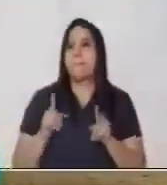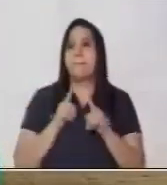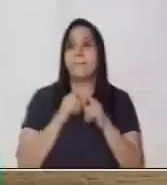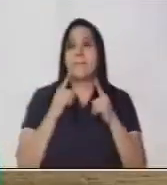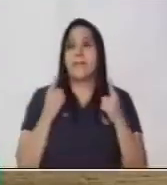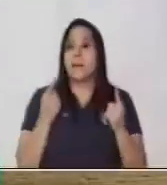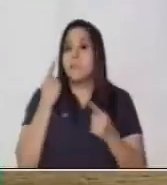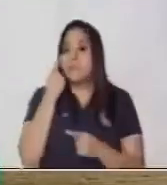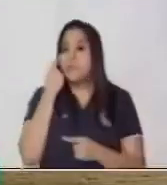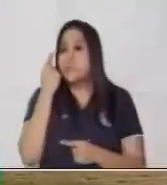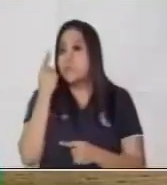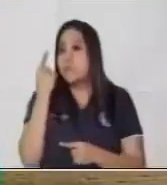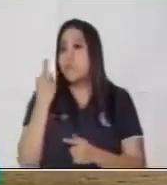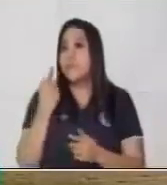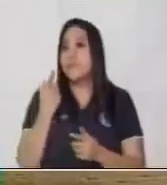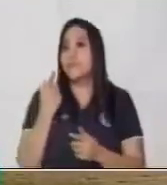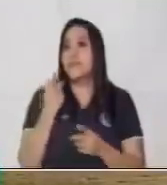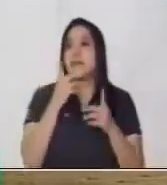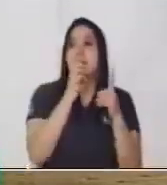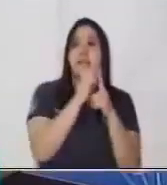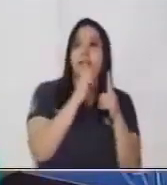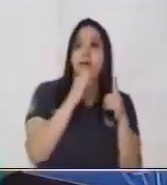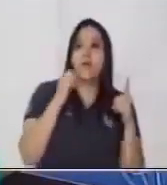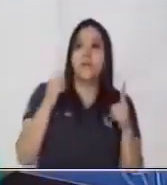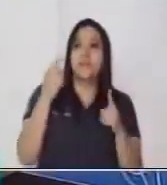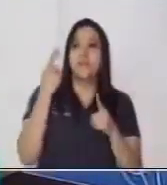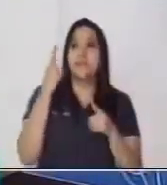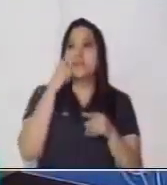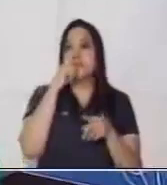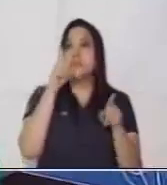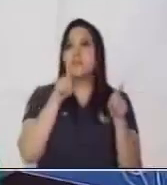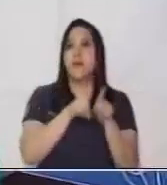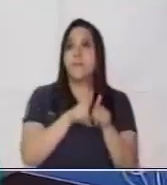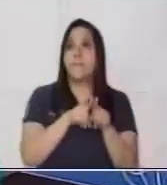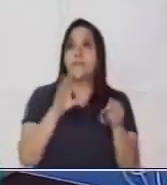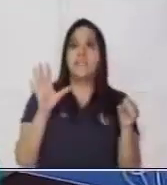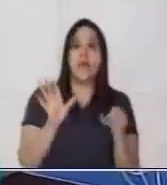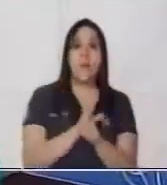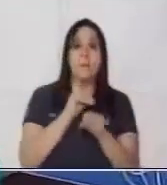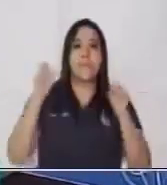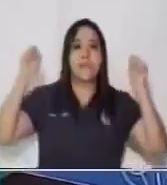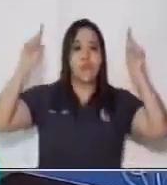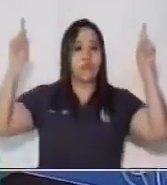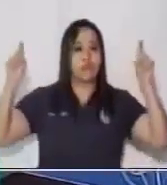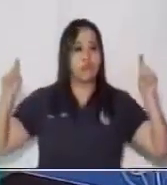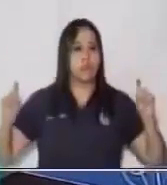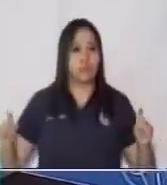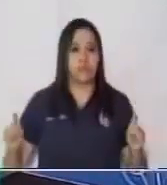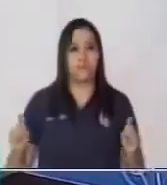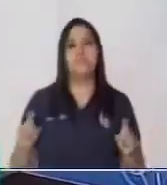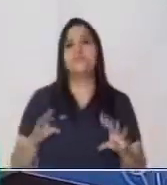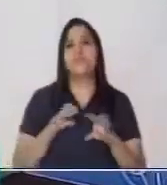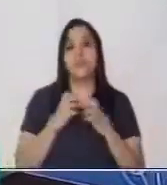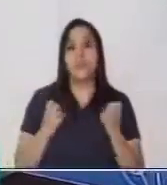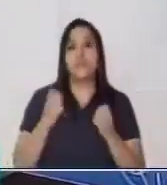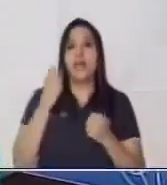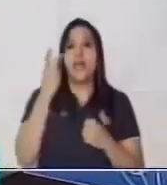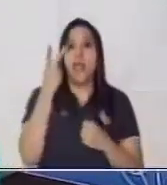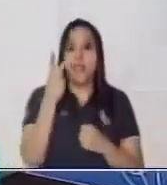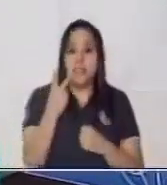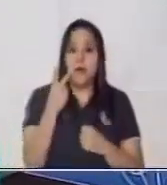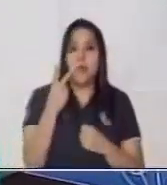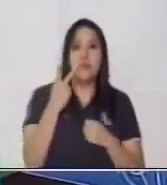cabe destacar también que la oración completa se encierra entre corchetes. Dos proposiciones forman